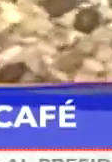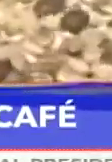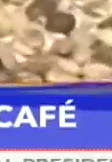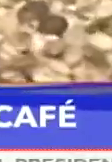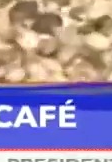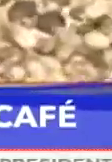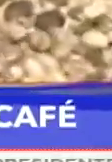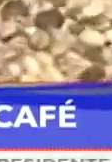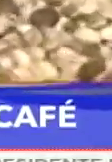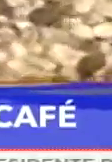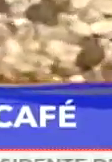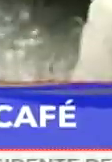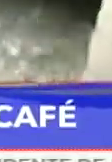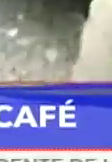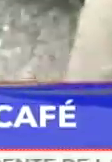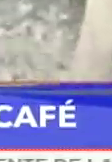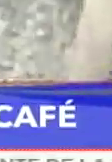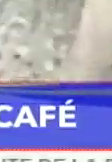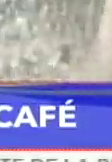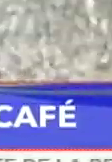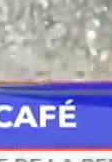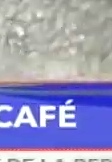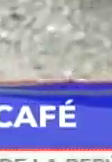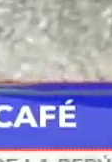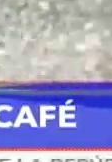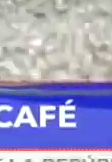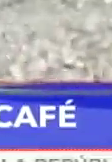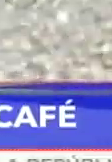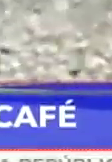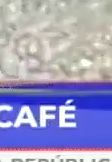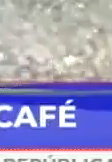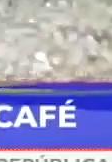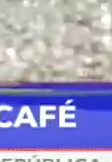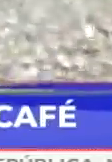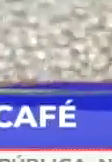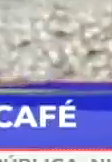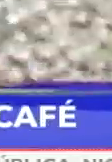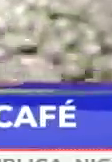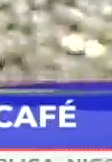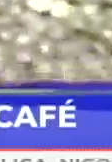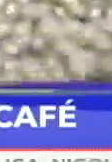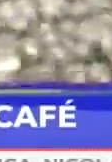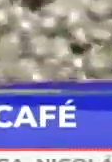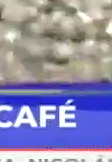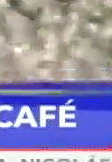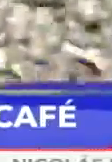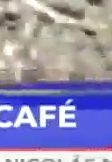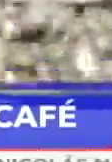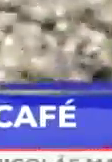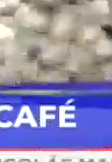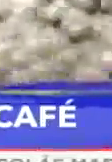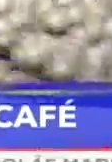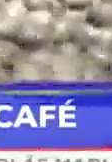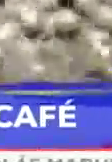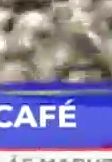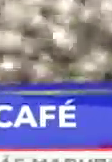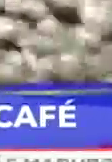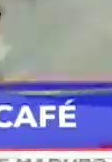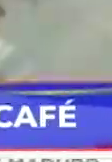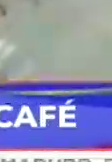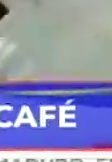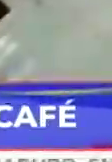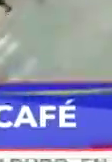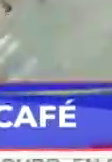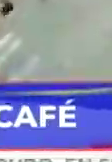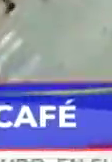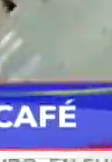café para llevarle a la patria la soberanía que todos necesitamos. Dejo con usted al camarada